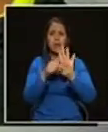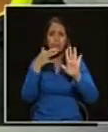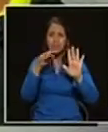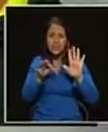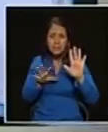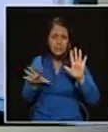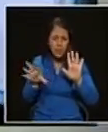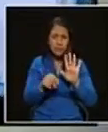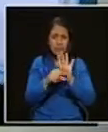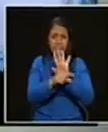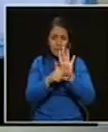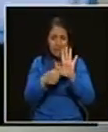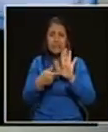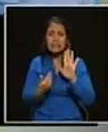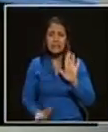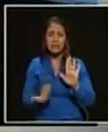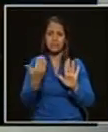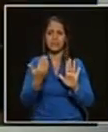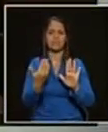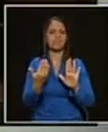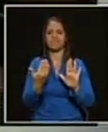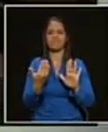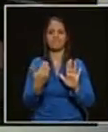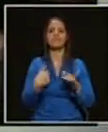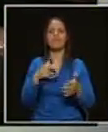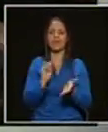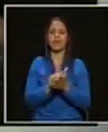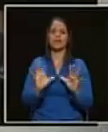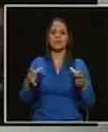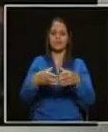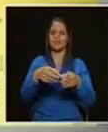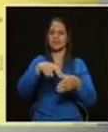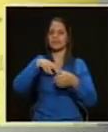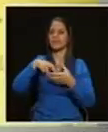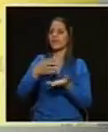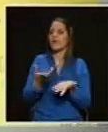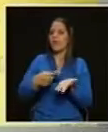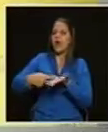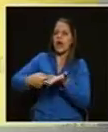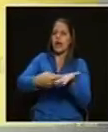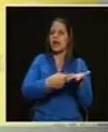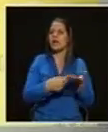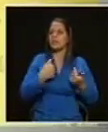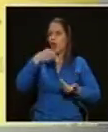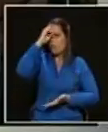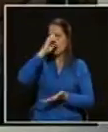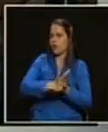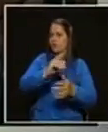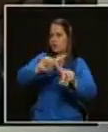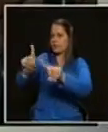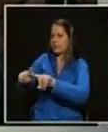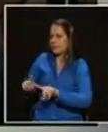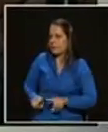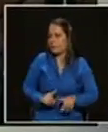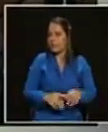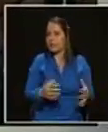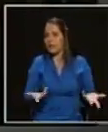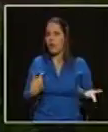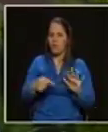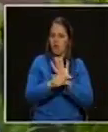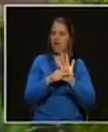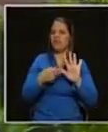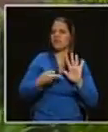la eficacia de la herramienta. El Comité Defensor del Televidente de Teleantioquia recogió diferentes puntos de vista sobre este otro mecanismo de